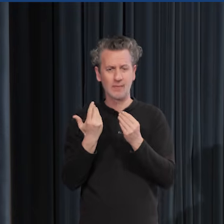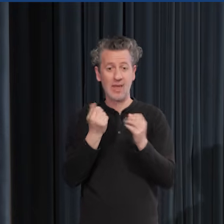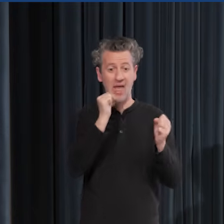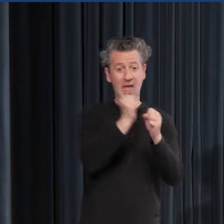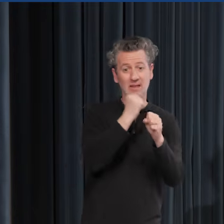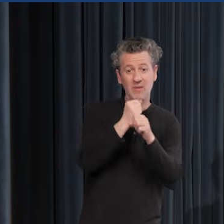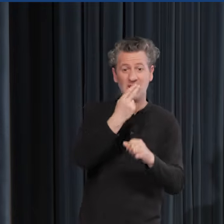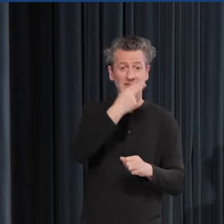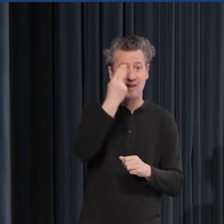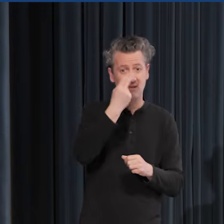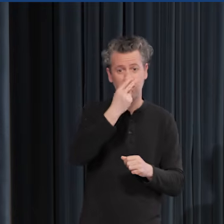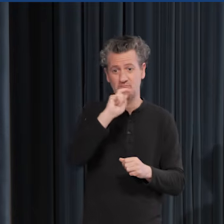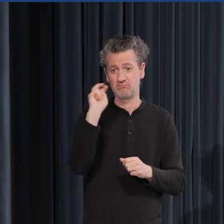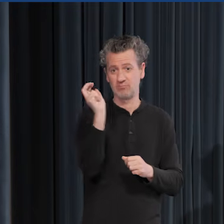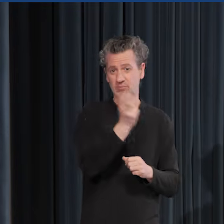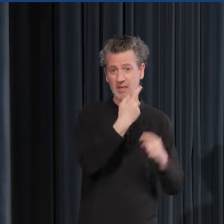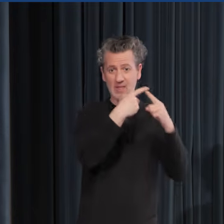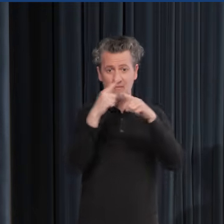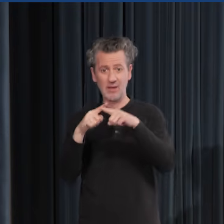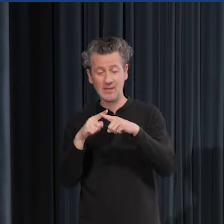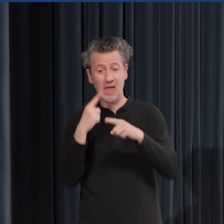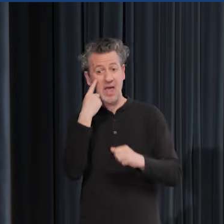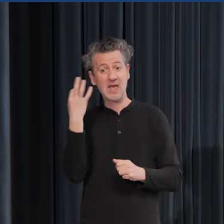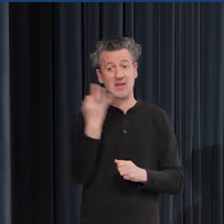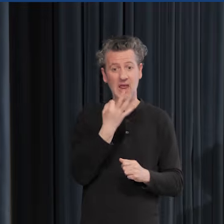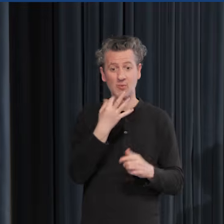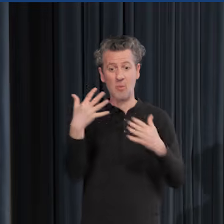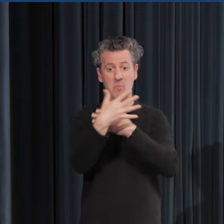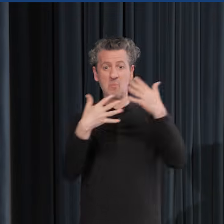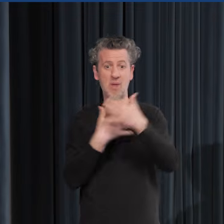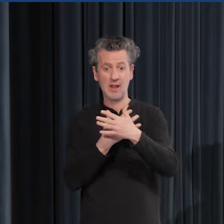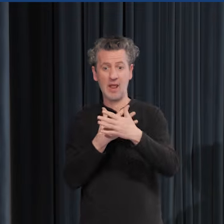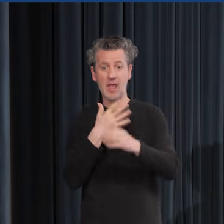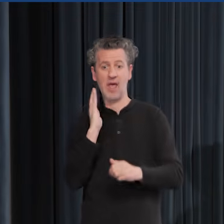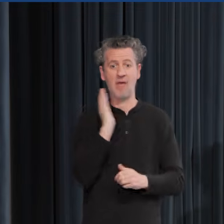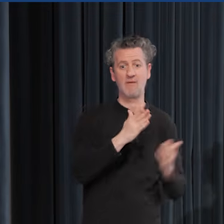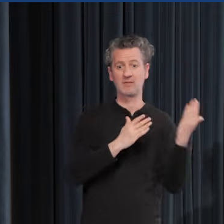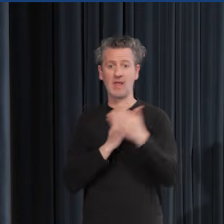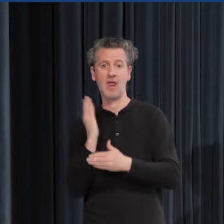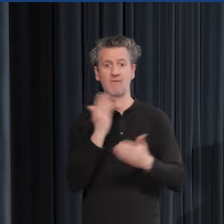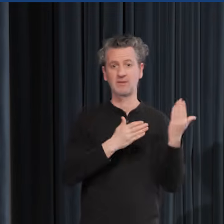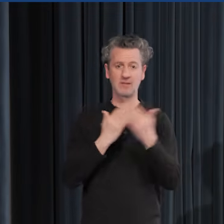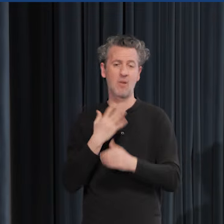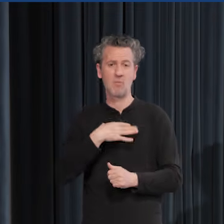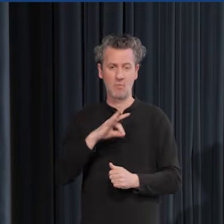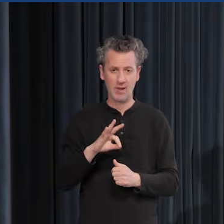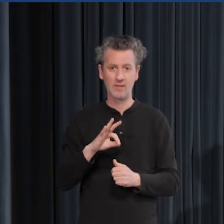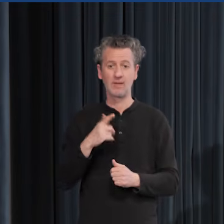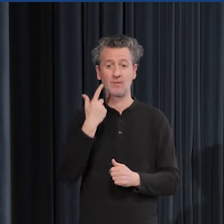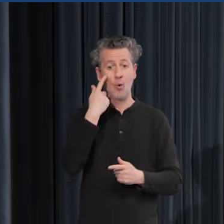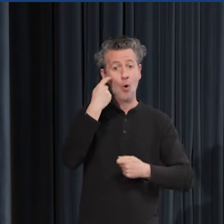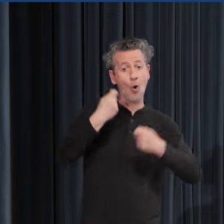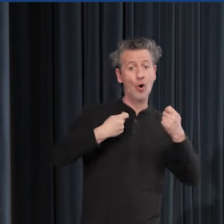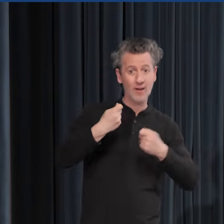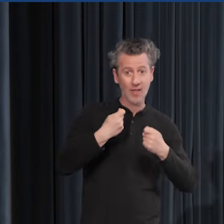diferentes intereses y que generan riesgos que se pueden afectar entre sí, con lo cual hay que destacar el papel que tiene la